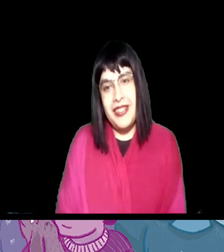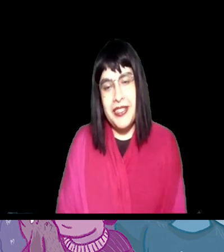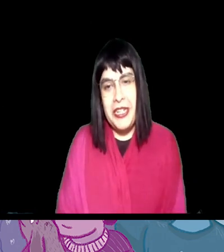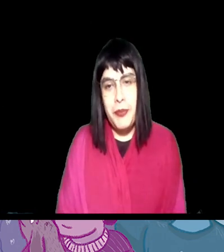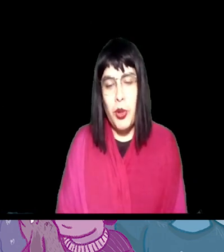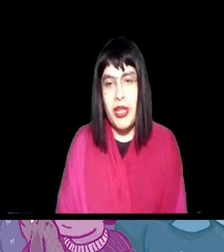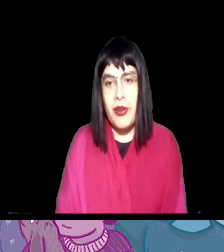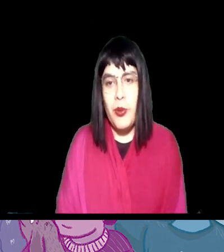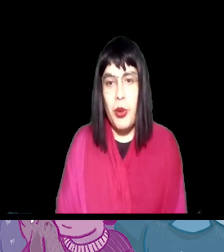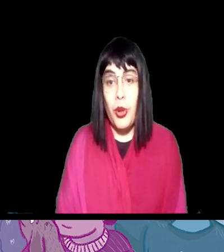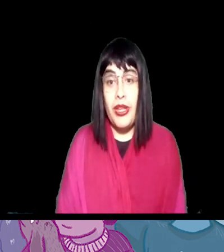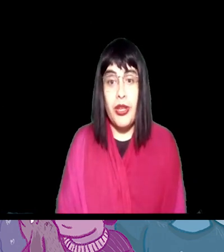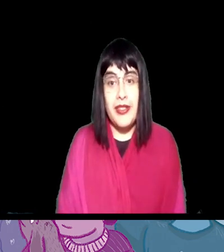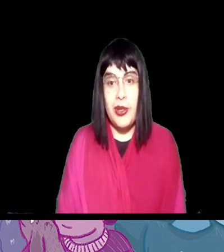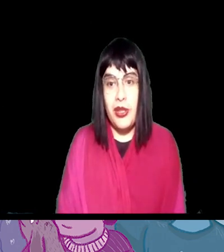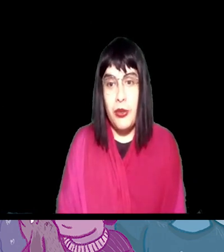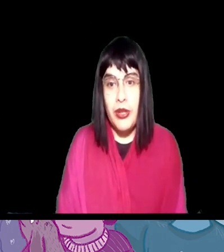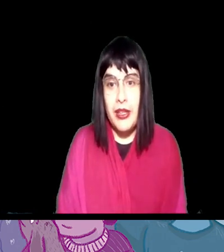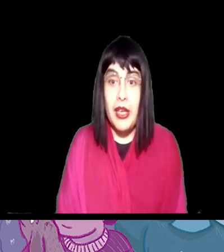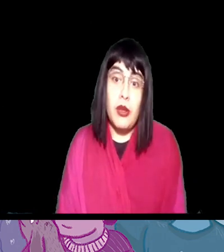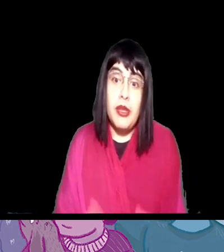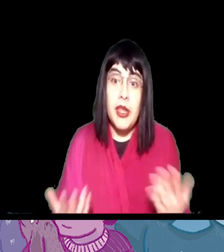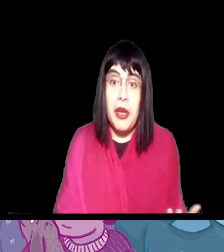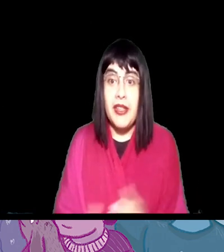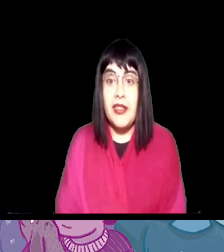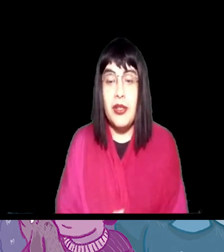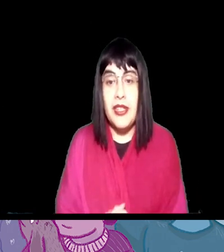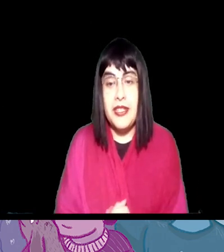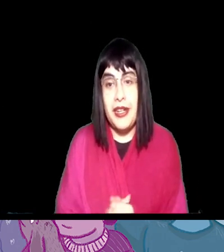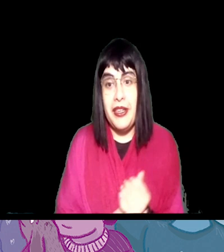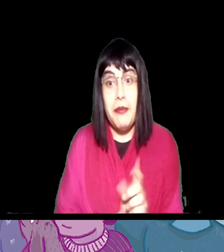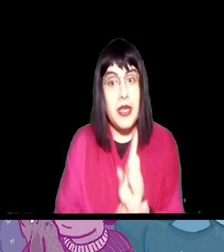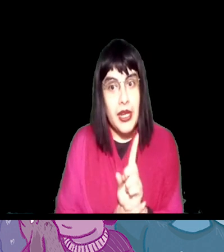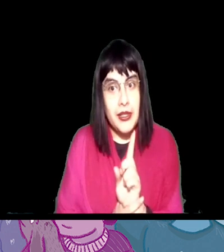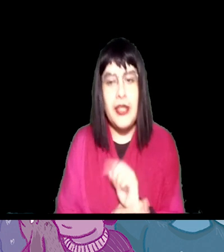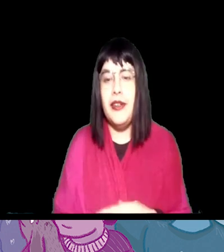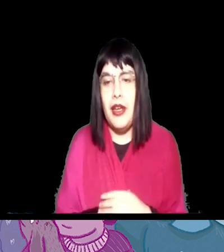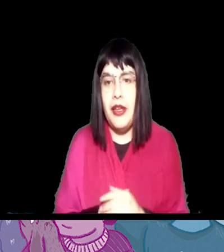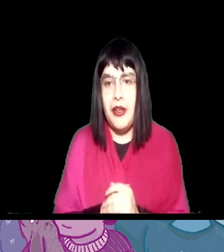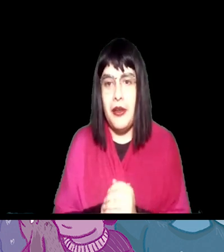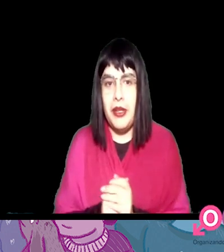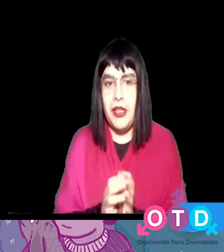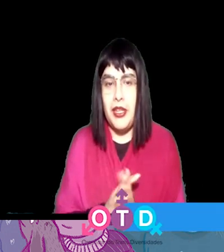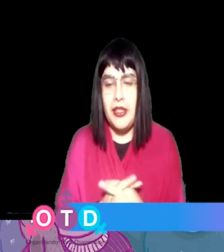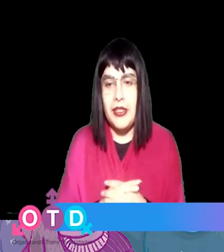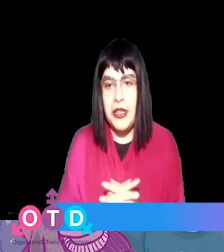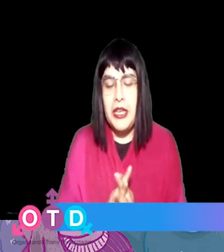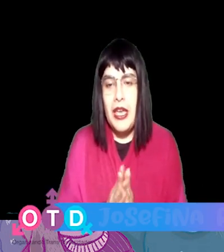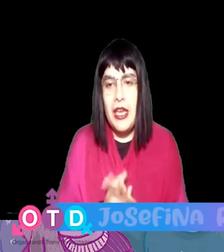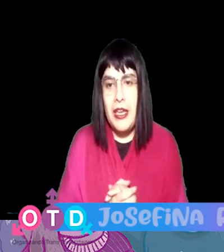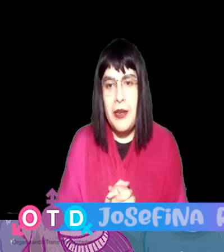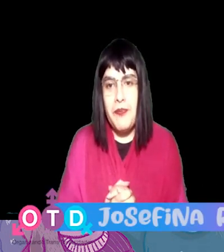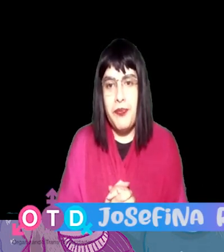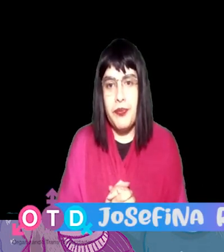Muchas gracias, Cris, por contarnos un poco de lo que hace OTEDUCA, que actualmente además está haciendo esas charlas que mañana siguen, para que estén atentos